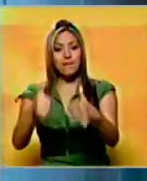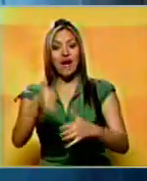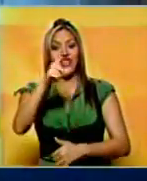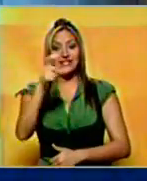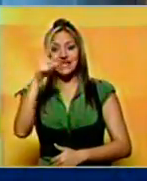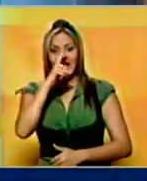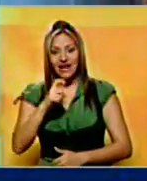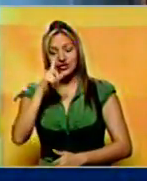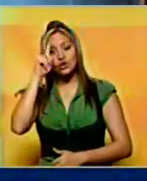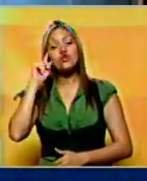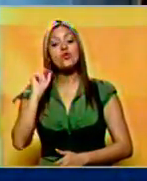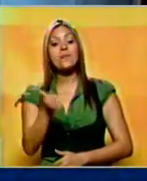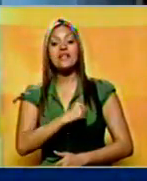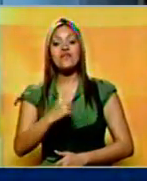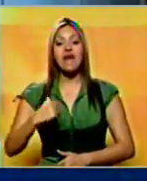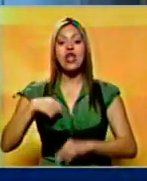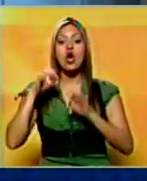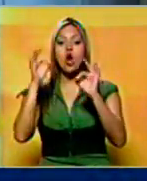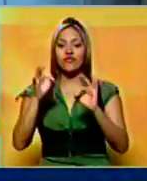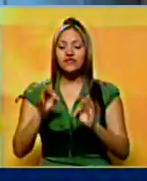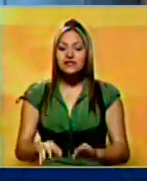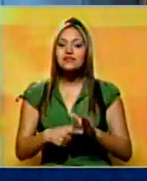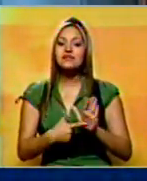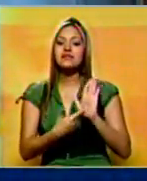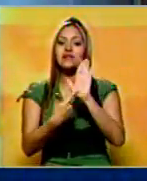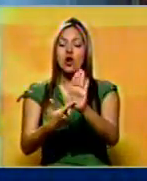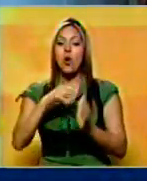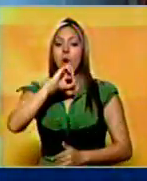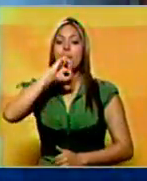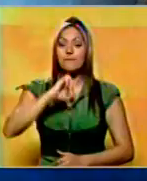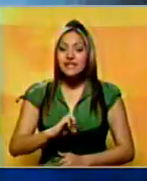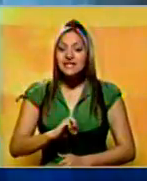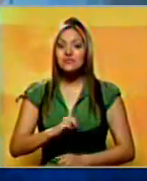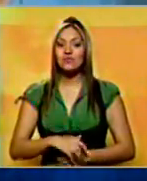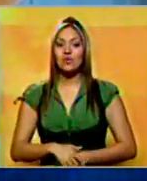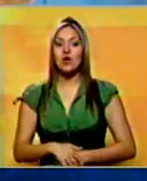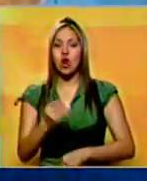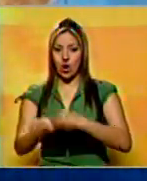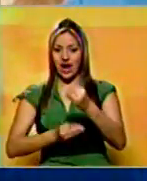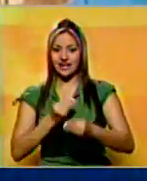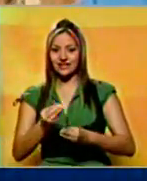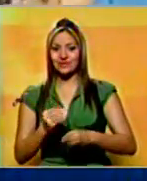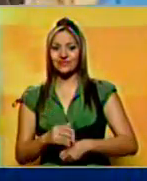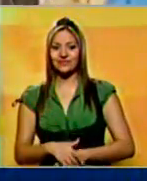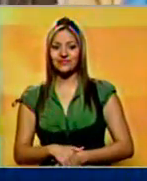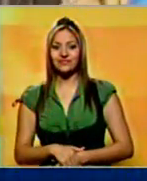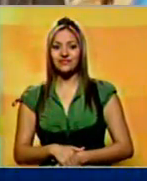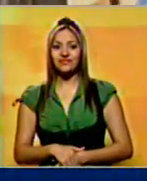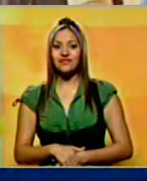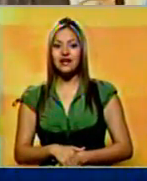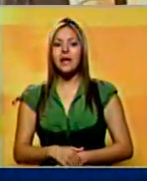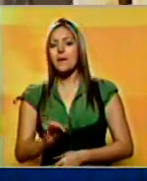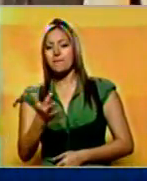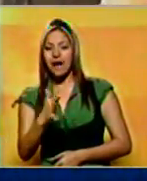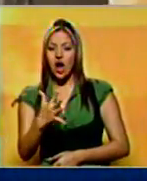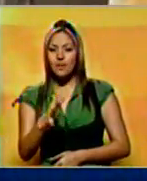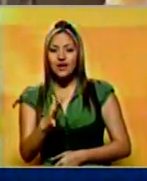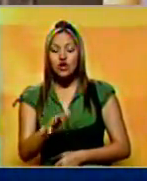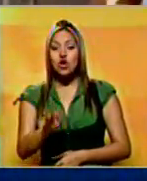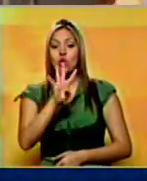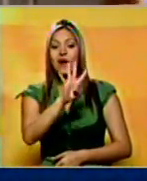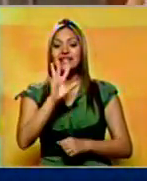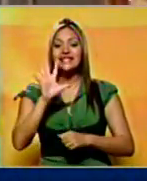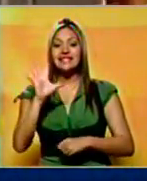íntima ceremonia privada fue oficiada por el arzobispo de Canterbury, Justin Welby, y duró aproximadamente